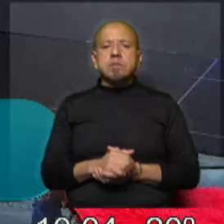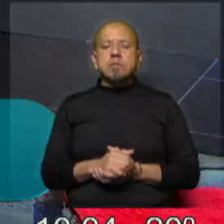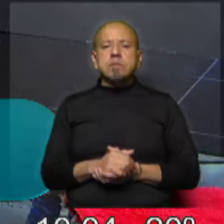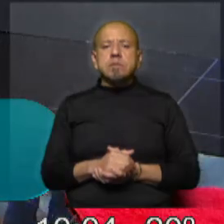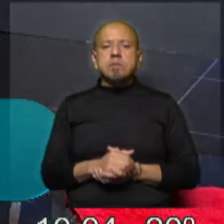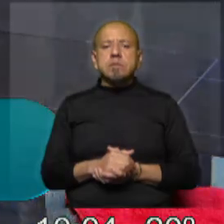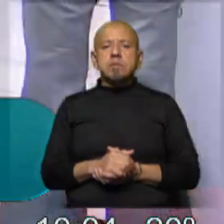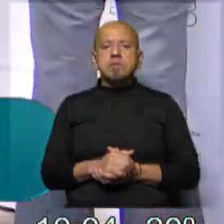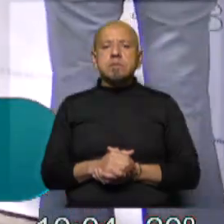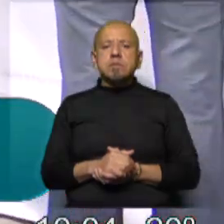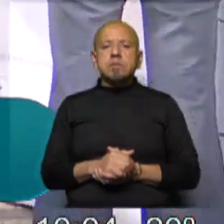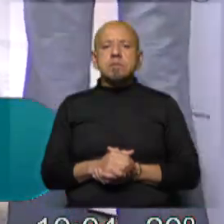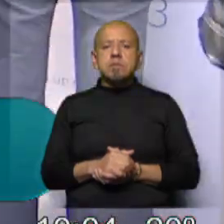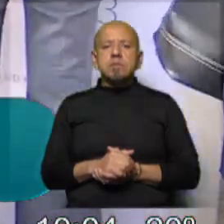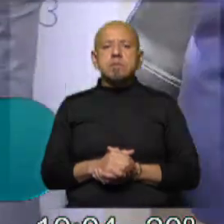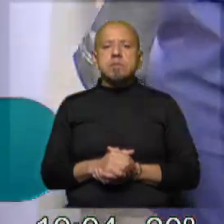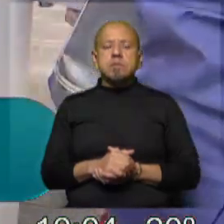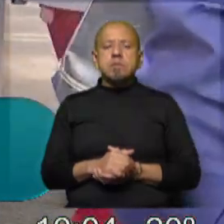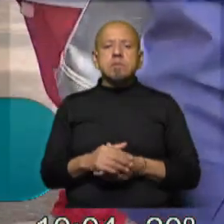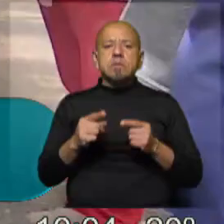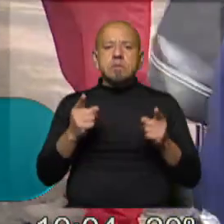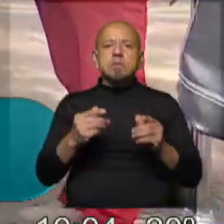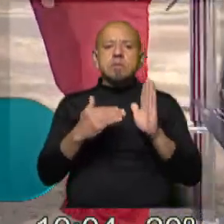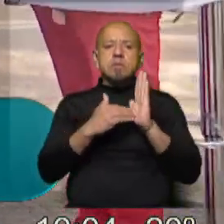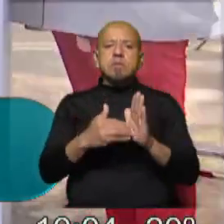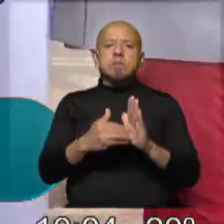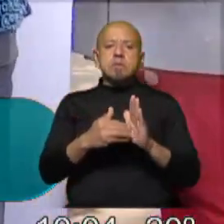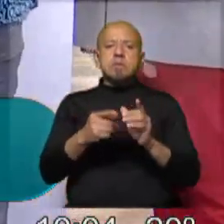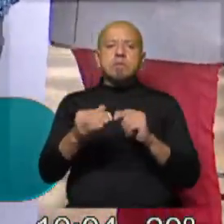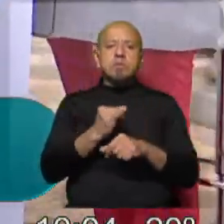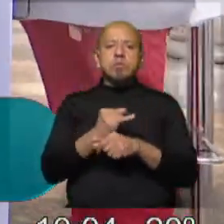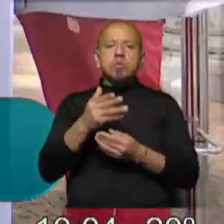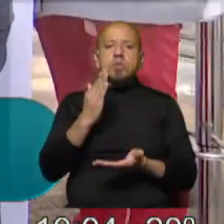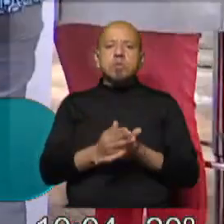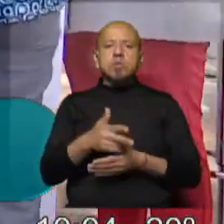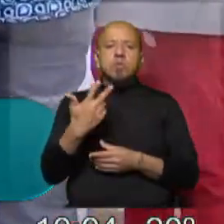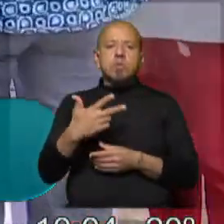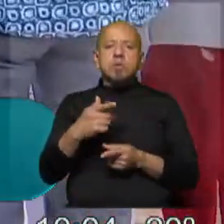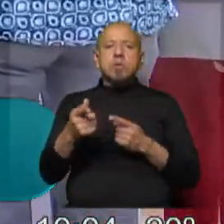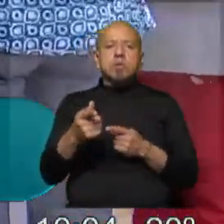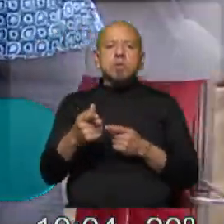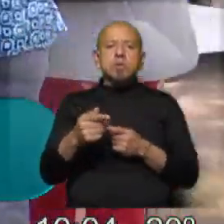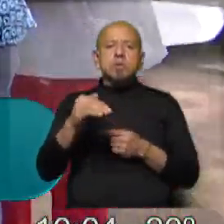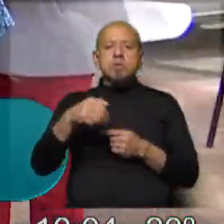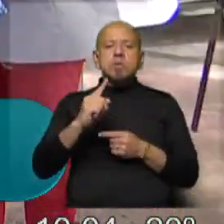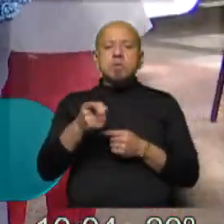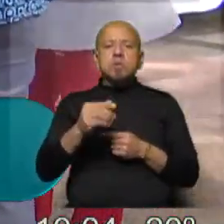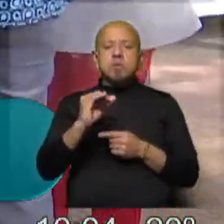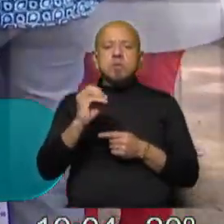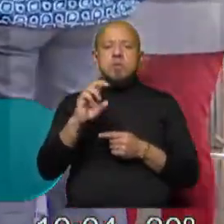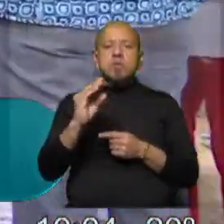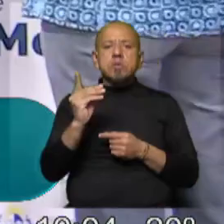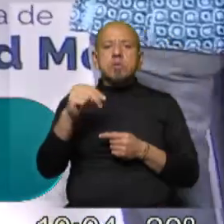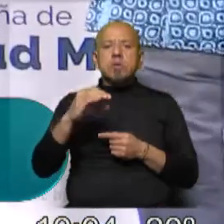Averiguo. Dale. Acá tenemos a representante de la Institución Nacional de Derechos Humanos, está Mónica Giordano, también bien. Está Arocena